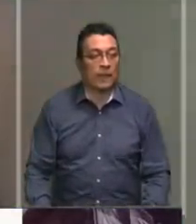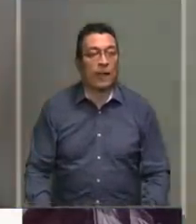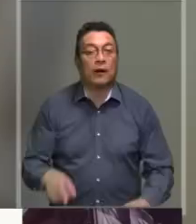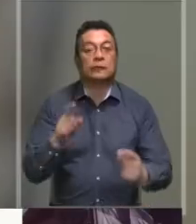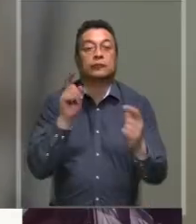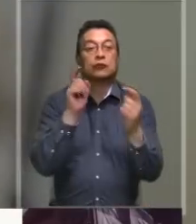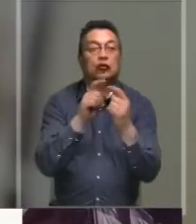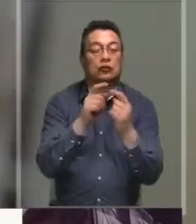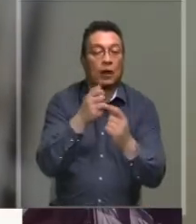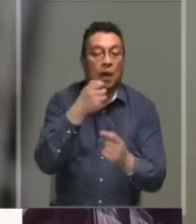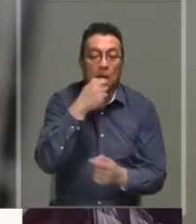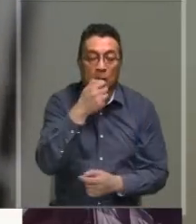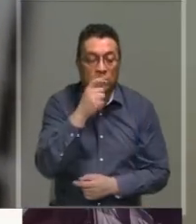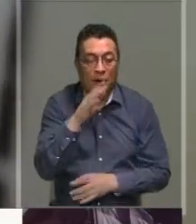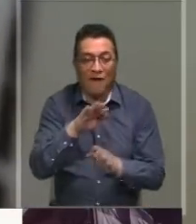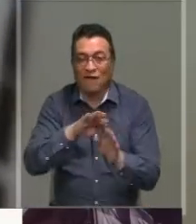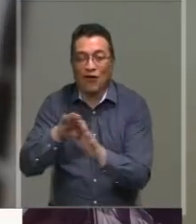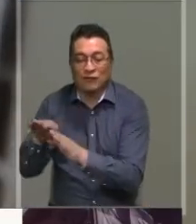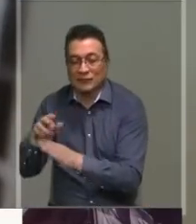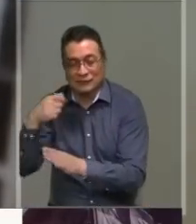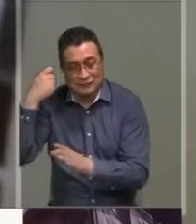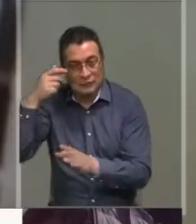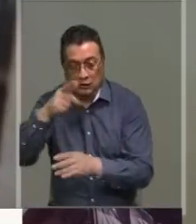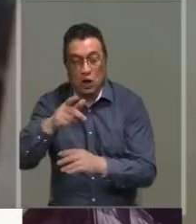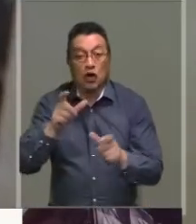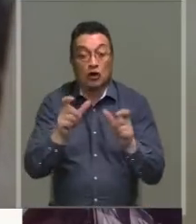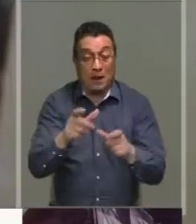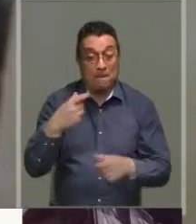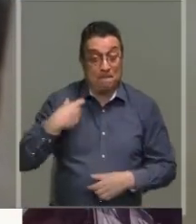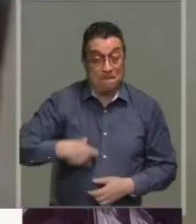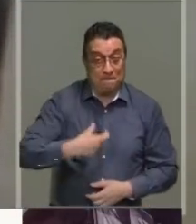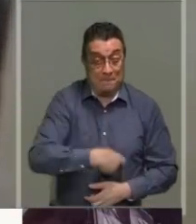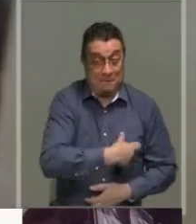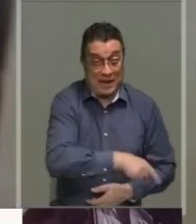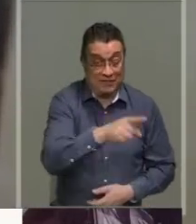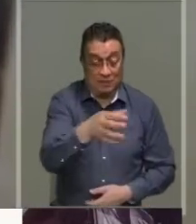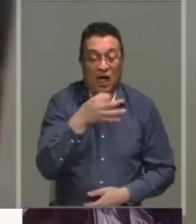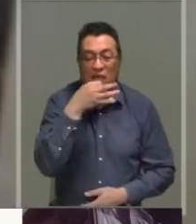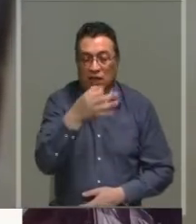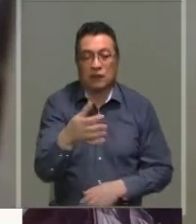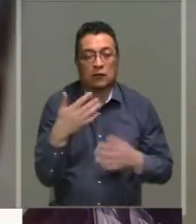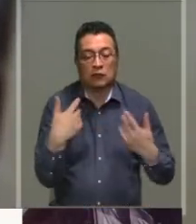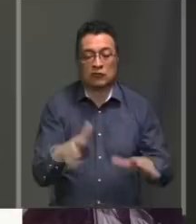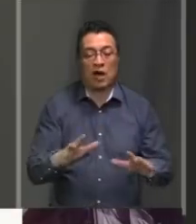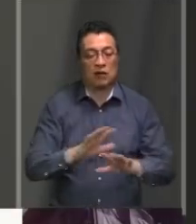Contactado fuera de cámara, el controlador de Magallanes aseguró que ya está alejado de la